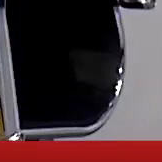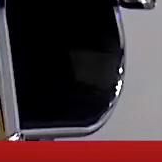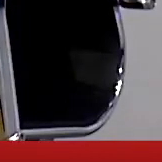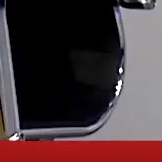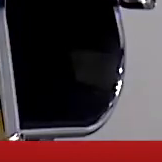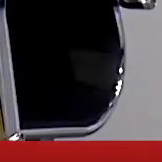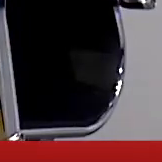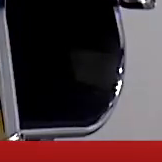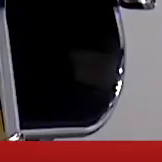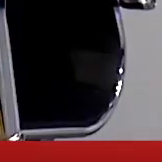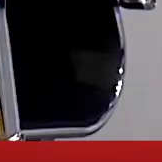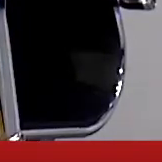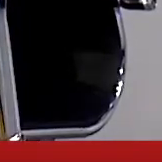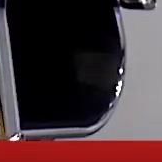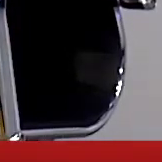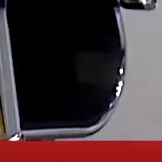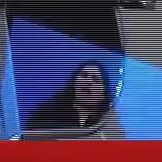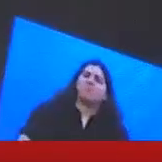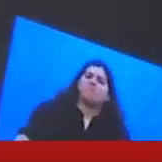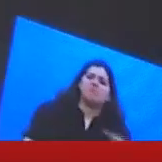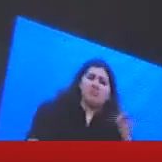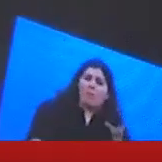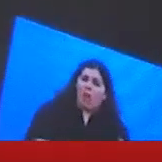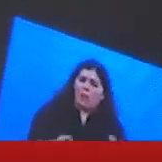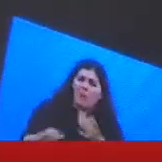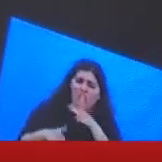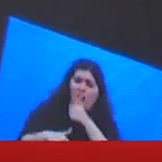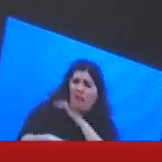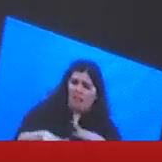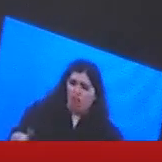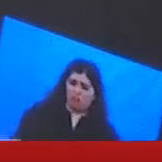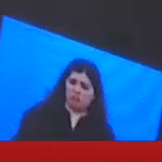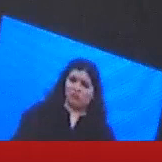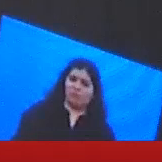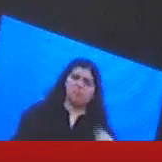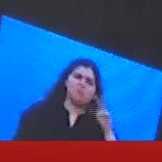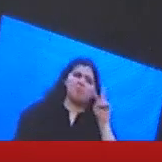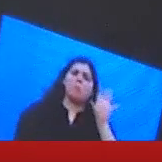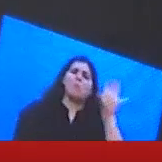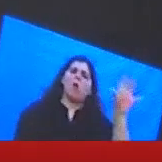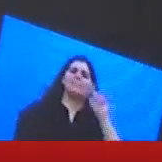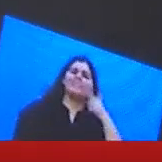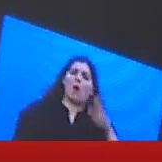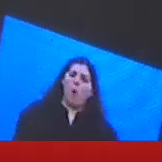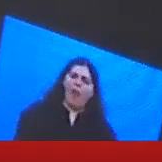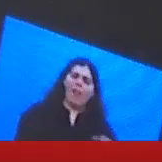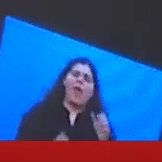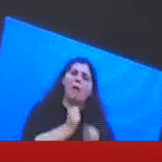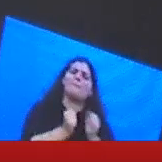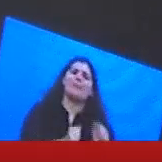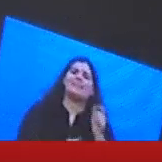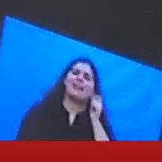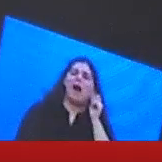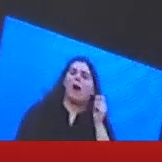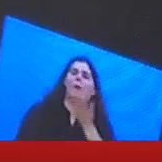era de una transición energética, pero terminando como lo que llamaron con esta suerte, ¿no?, de negociados, de cuando el poder, en